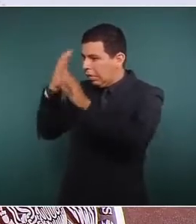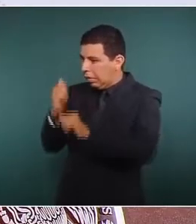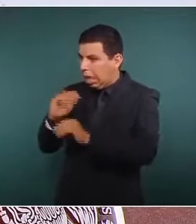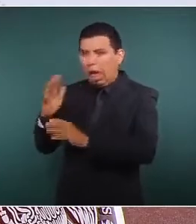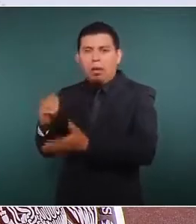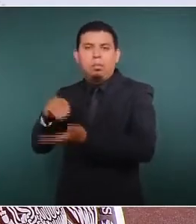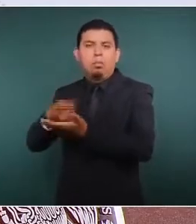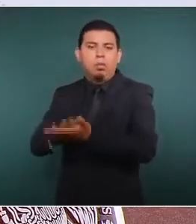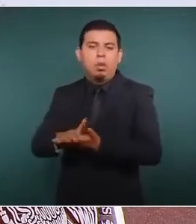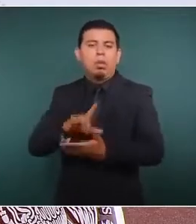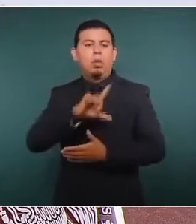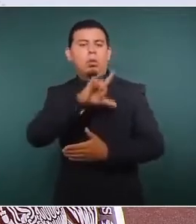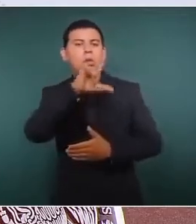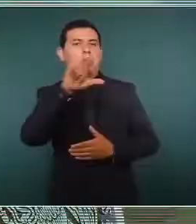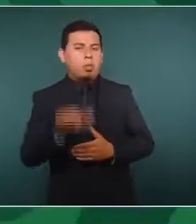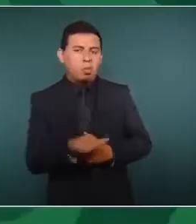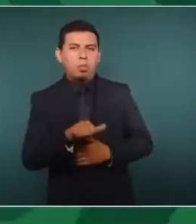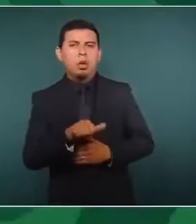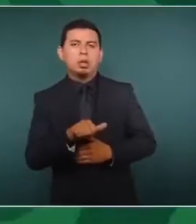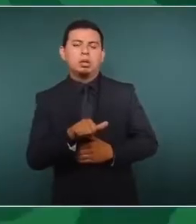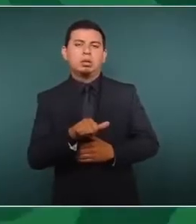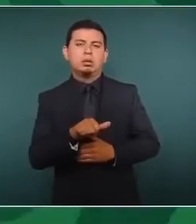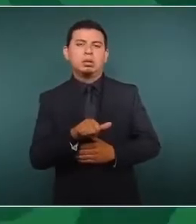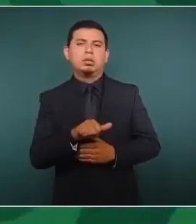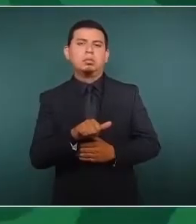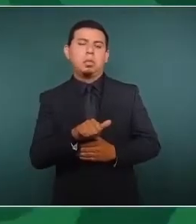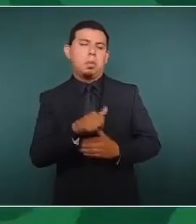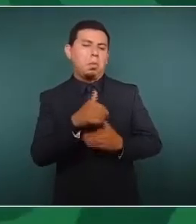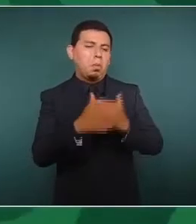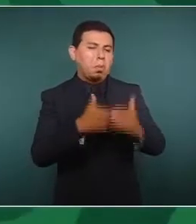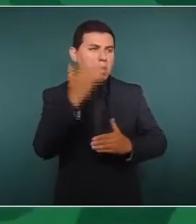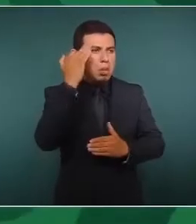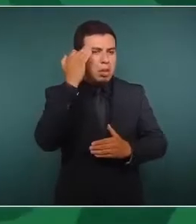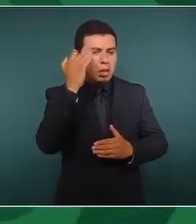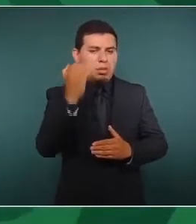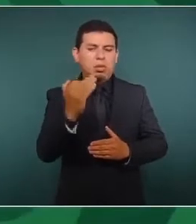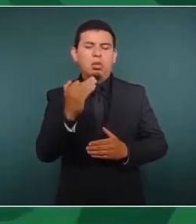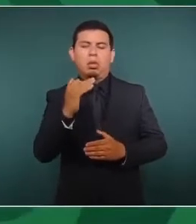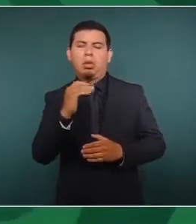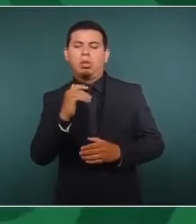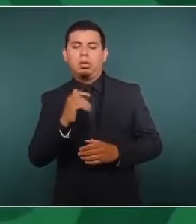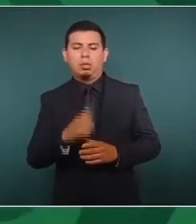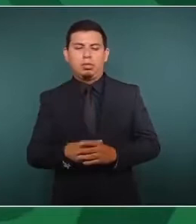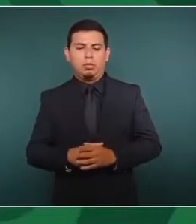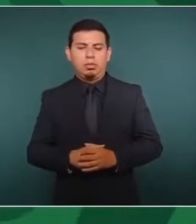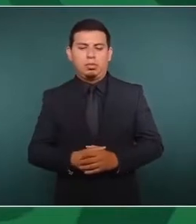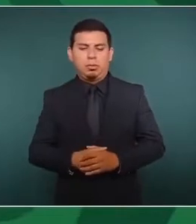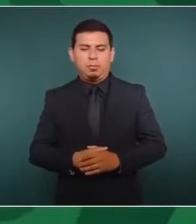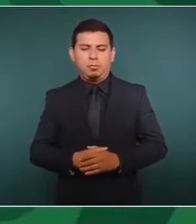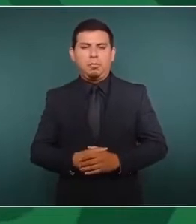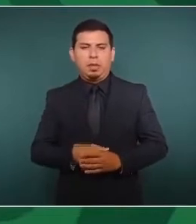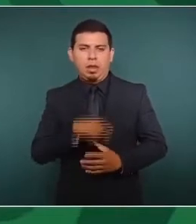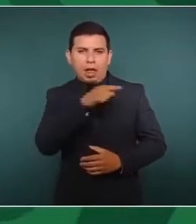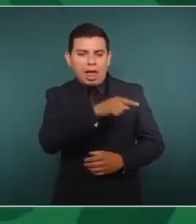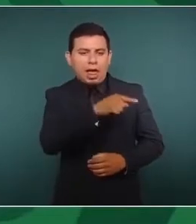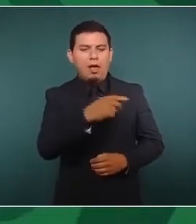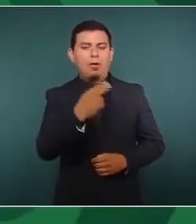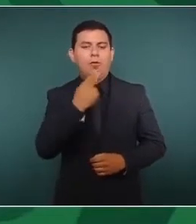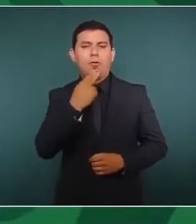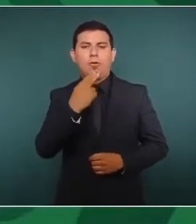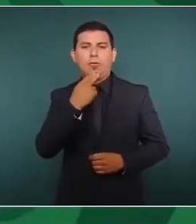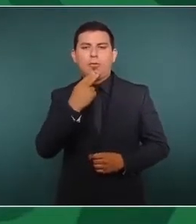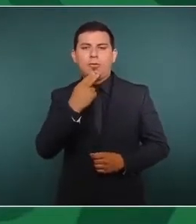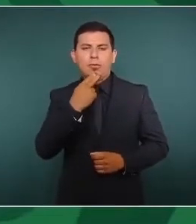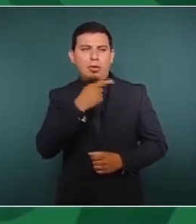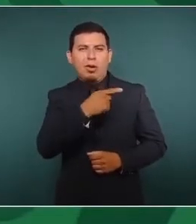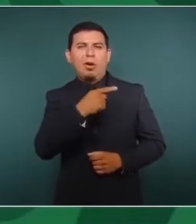Luego, ya en campaña, se sabe que se utilizó dinero de